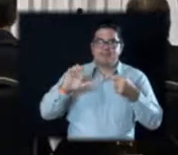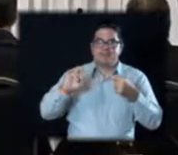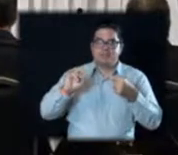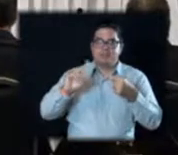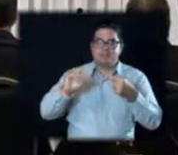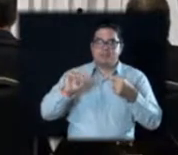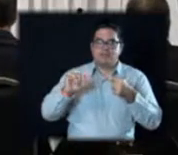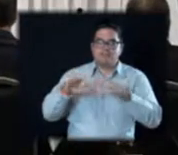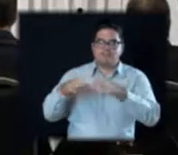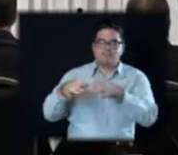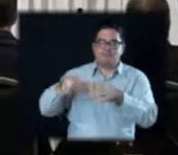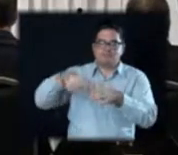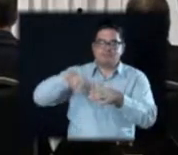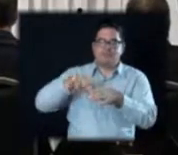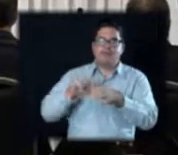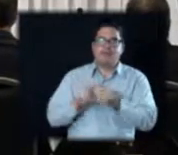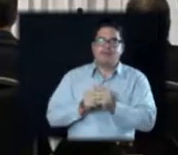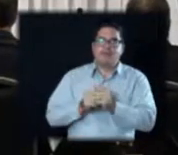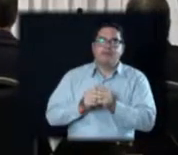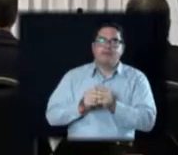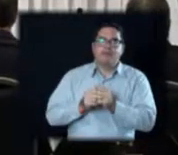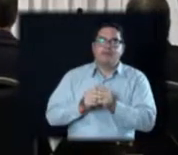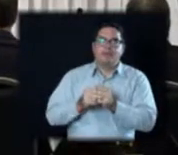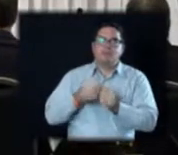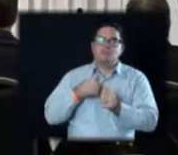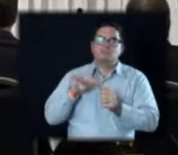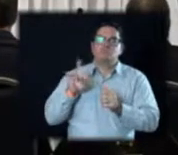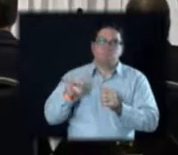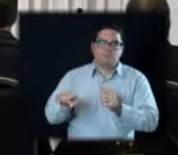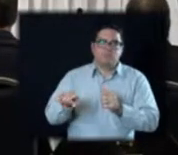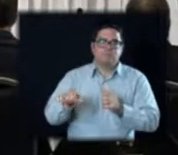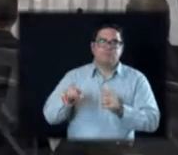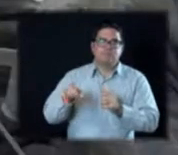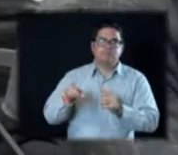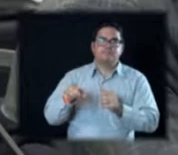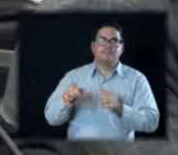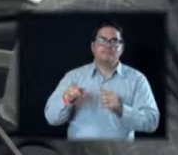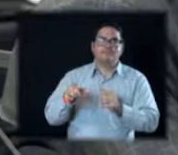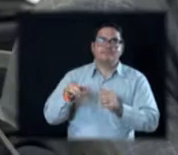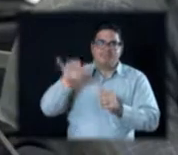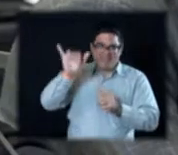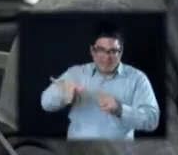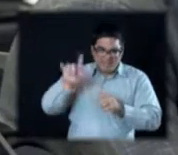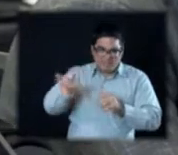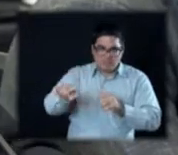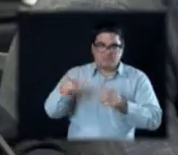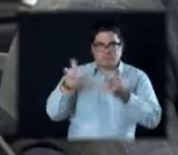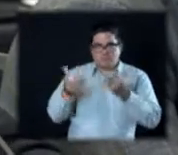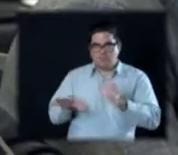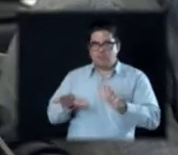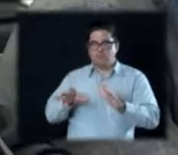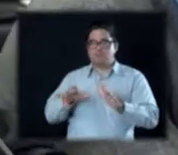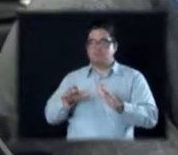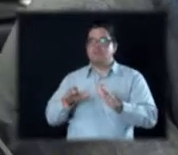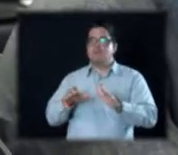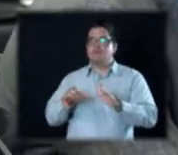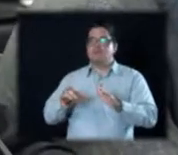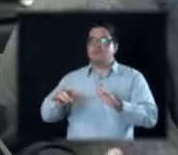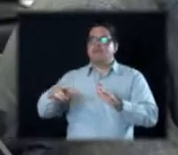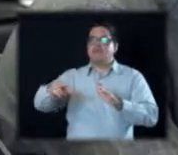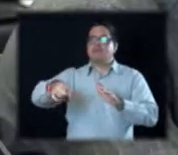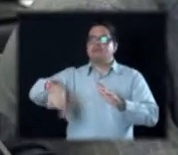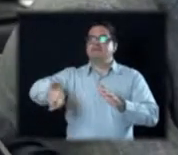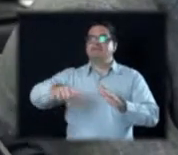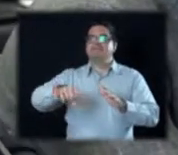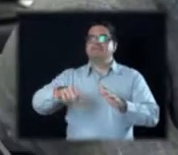Quería añadir a lo que dijeron los colegas de Hacienda que sí, nosotros hicimos esa pregunta y nosotros le pedimos a los bancos